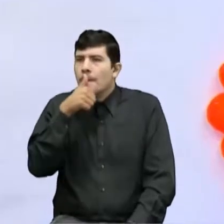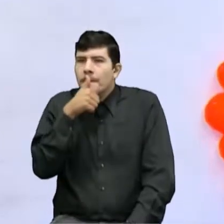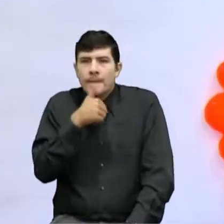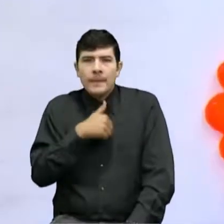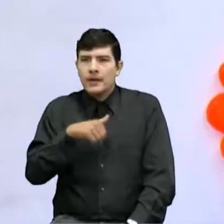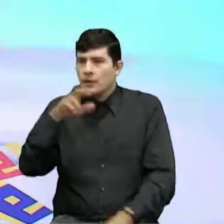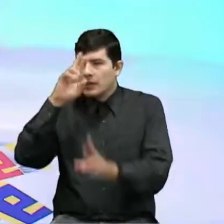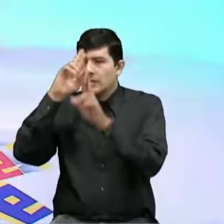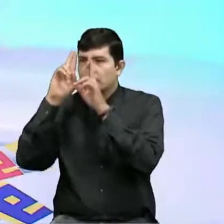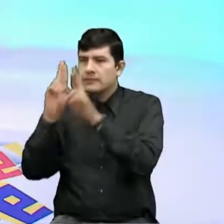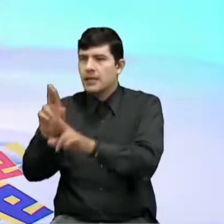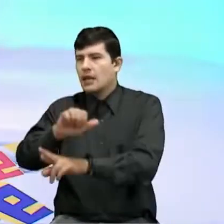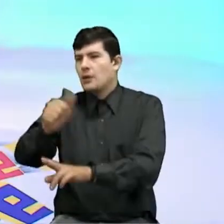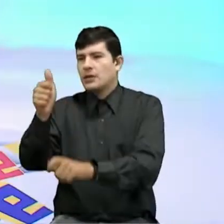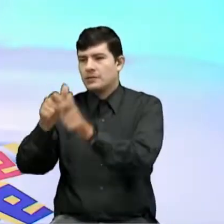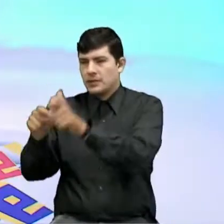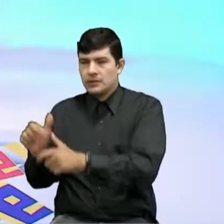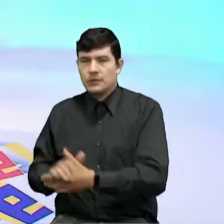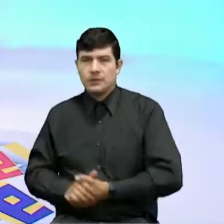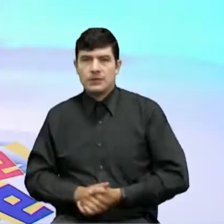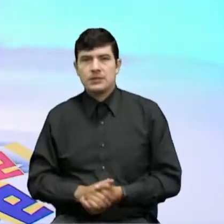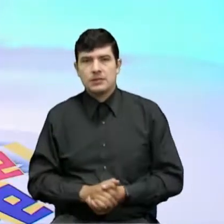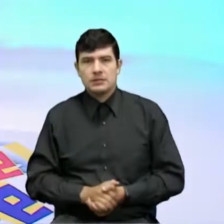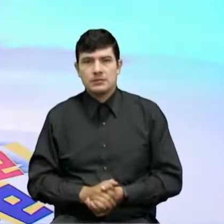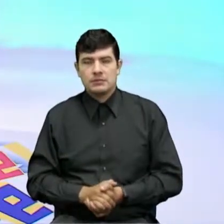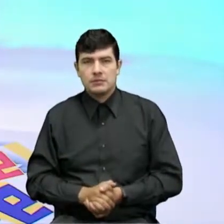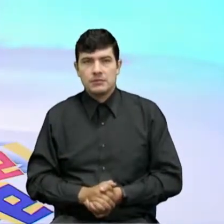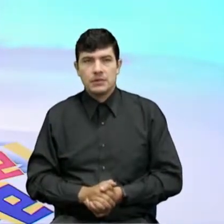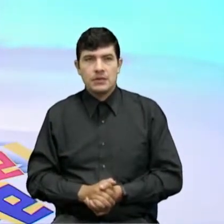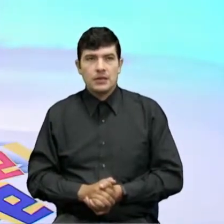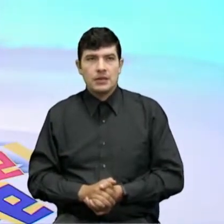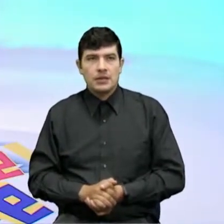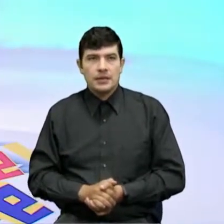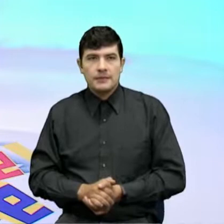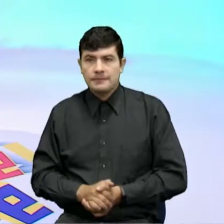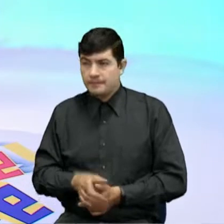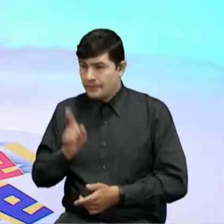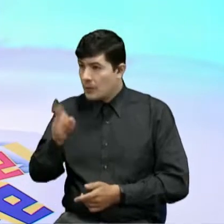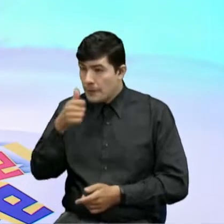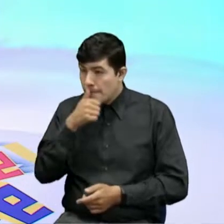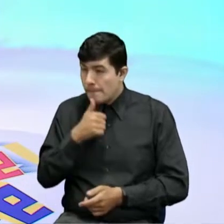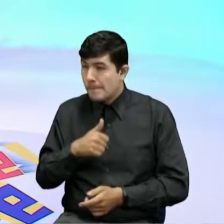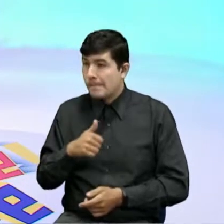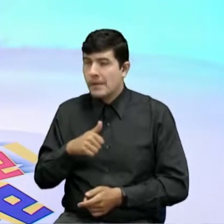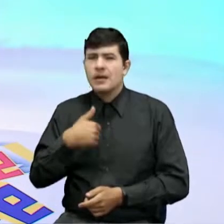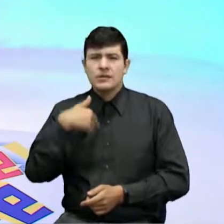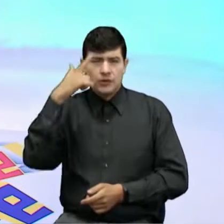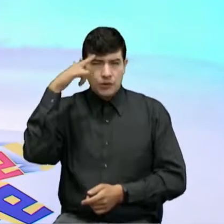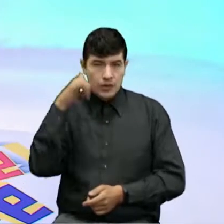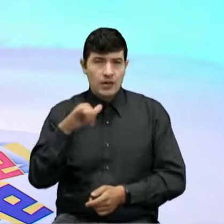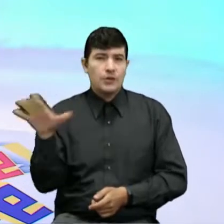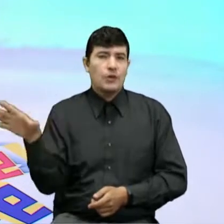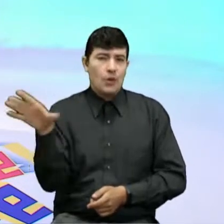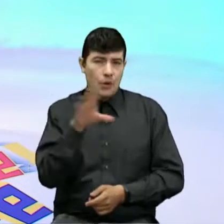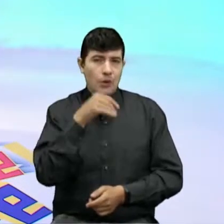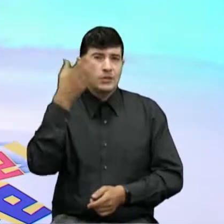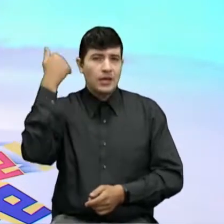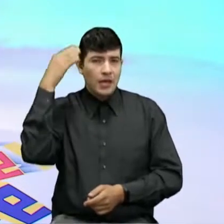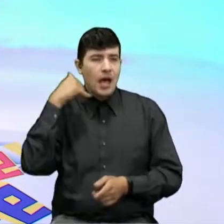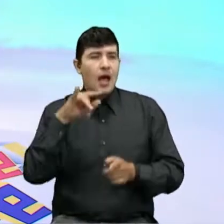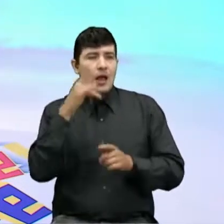no respetamos a las demás personas, por así decirlo, ¿sí? ¿Alguna vez has sido intolerante? Yo creo que todos lo hemos sido en algún